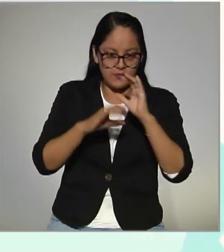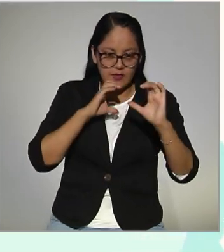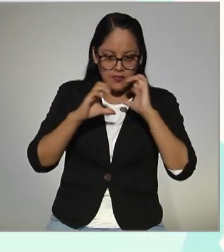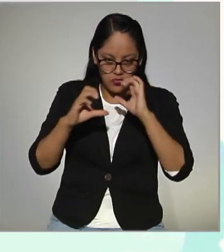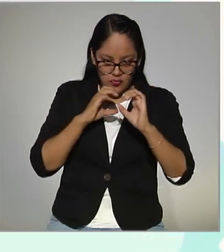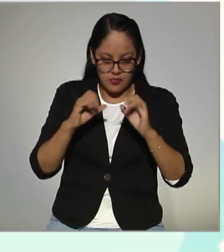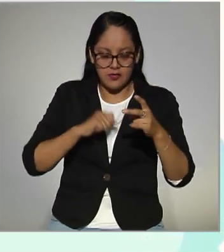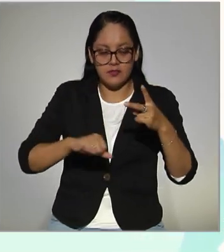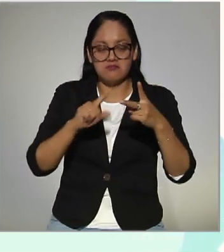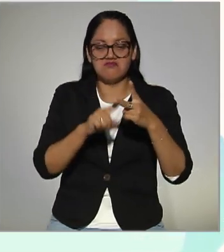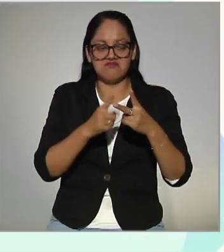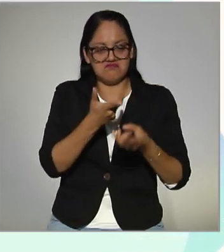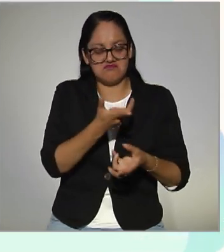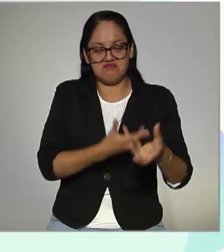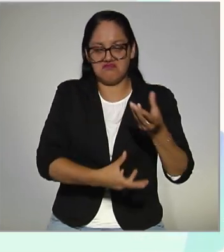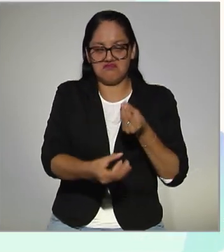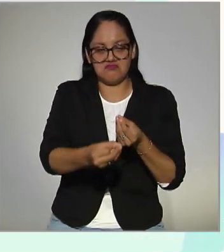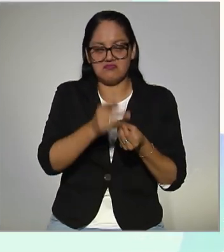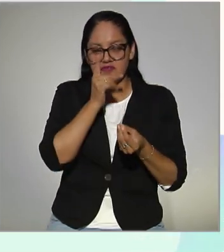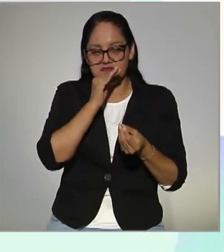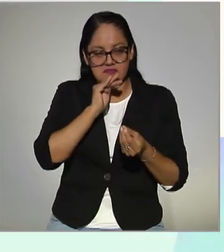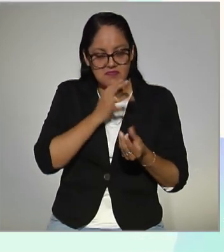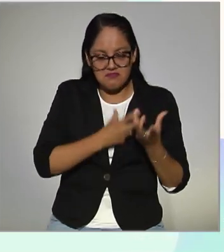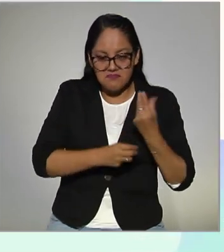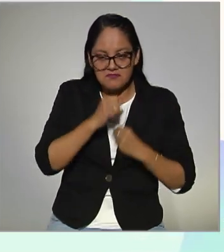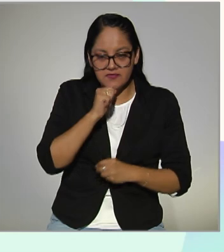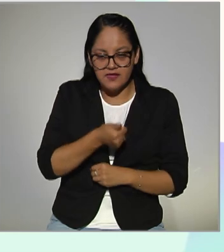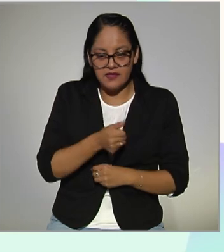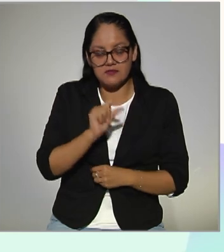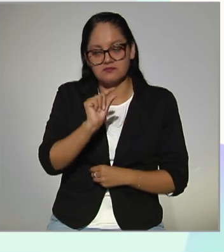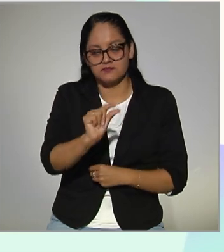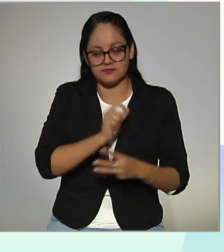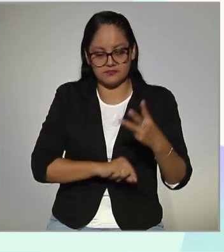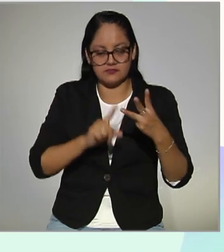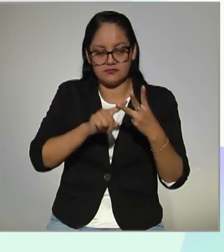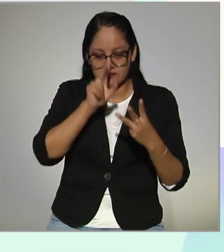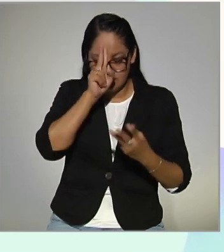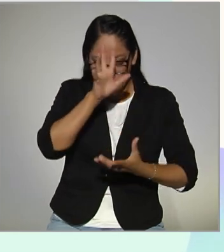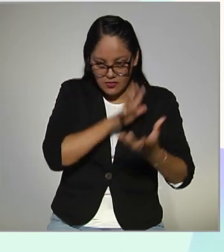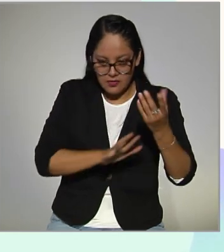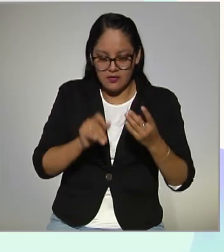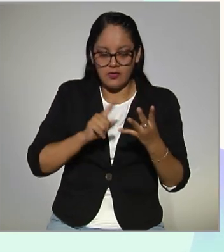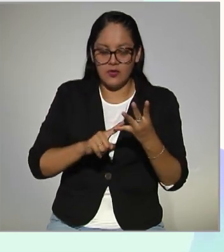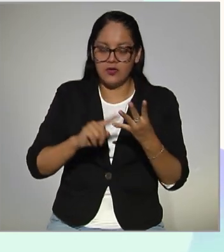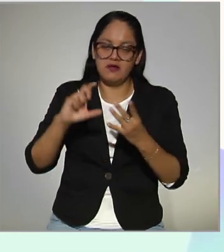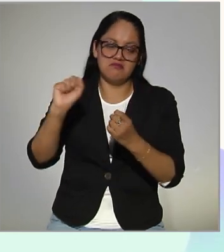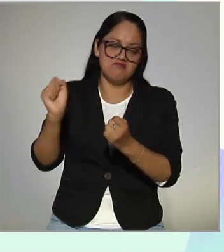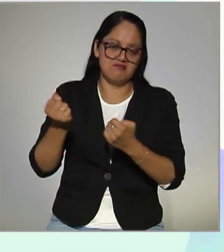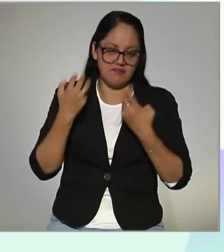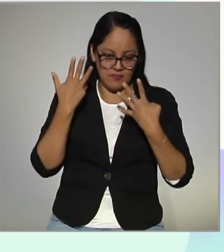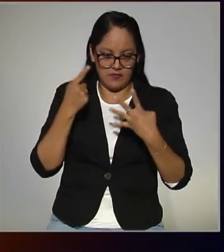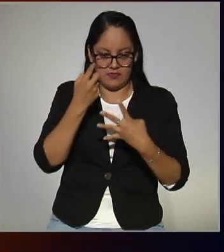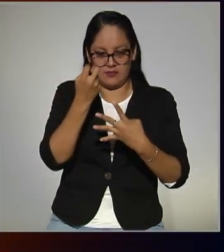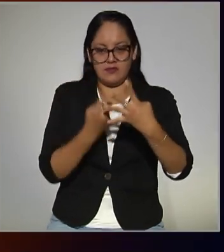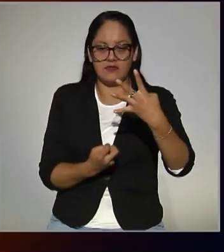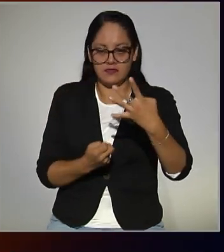comunicación, poca empatía de los padres, violencia o abandono.